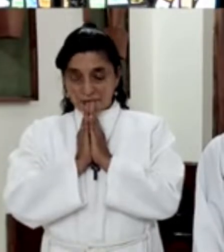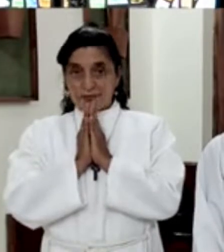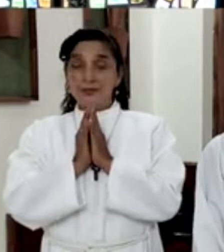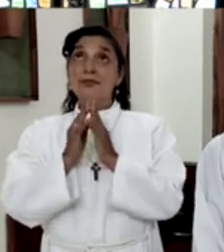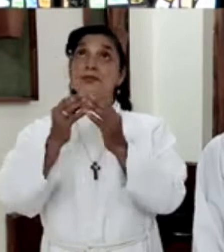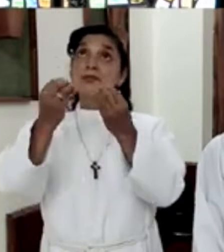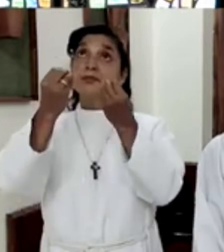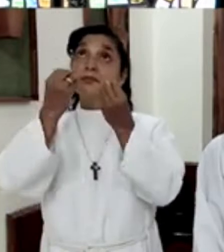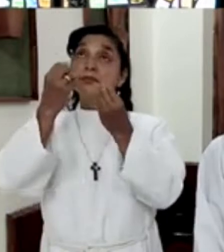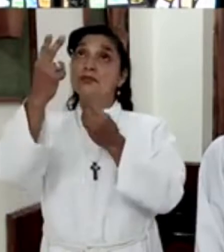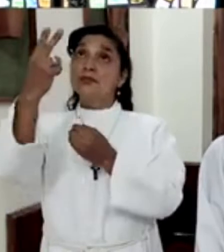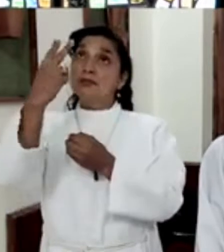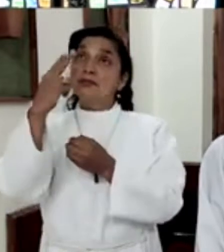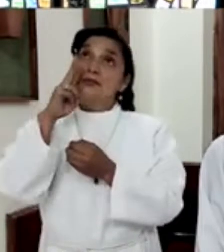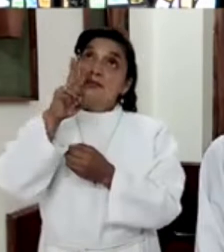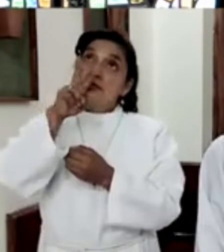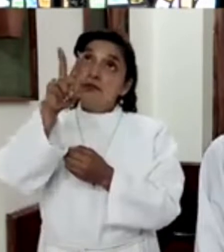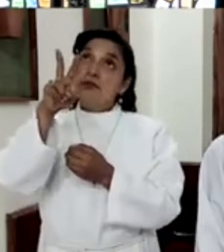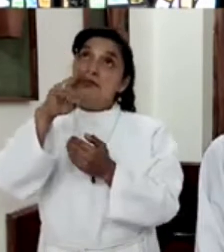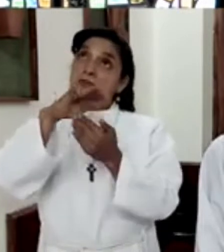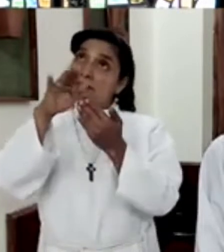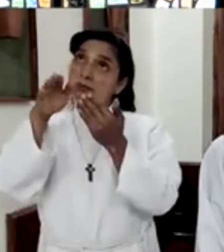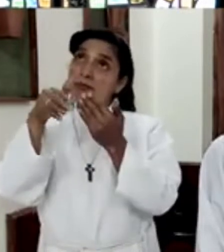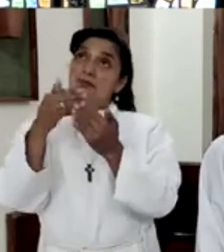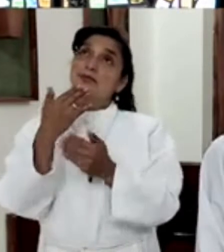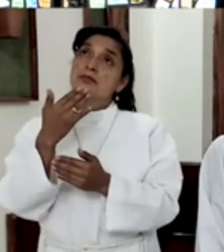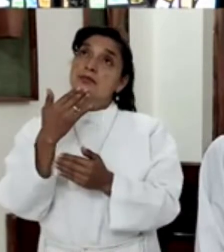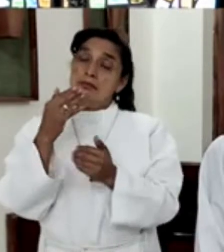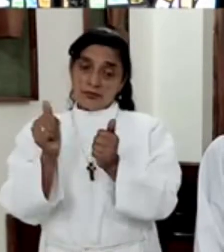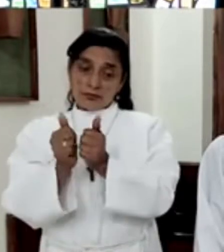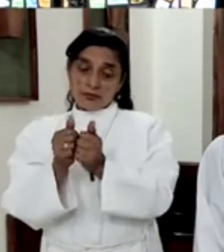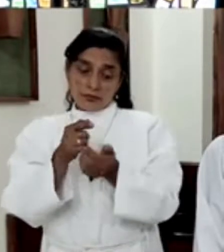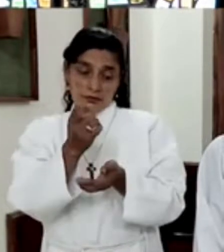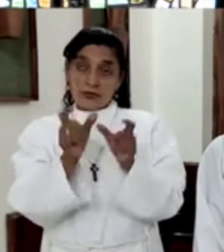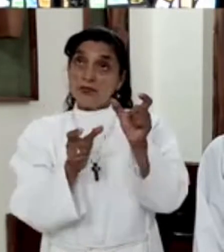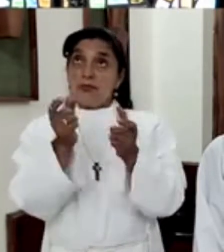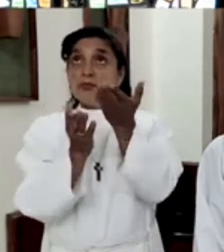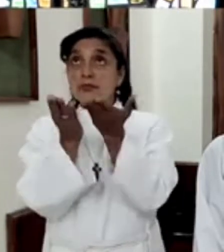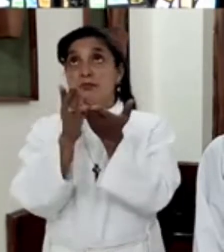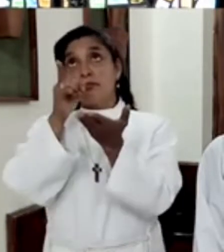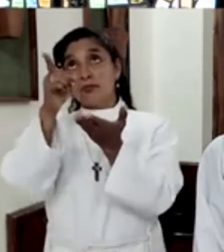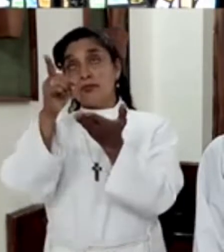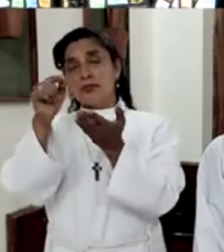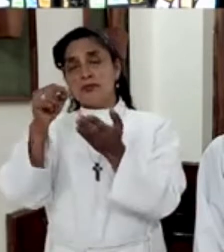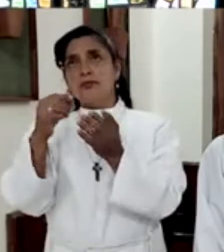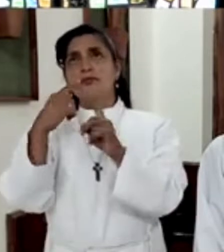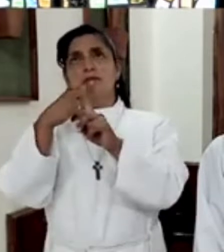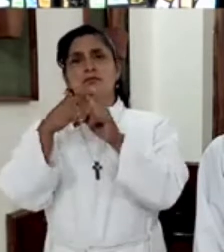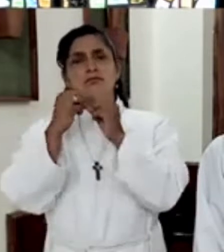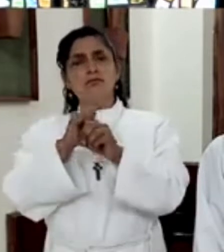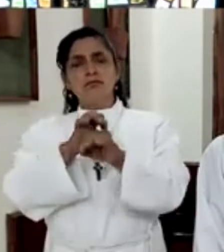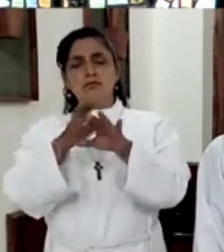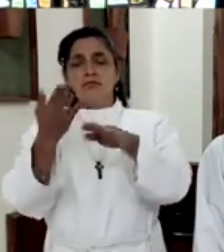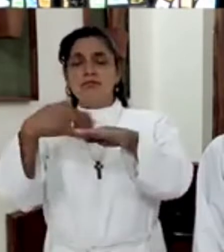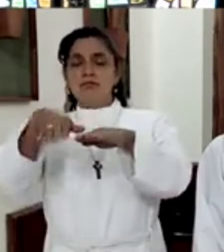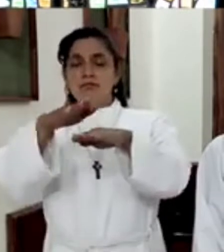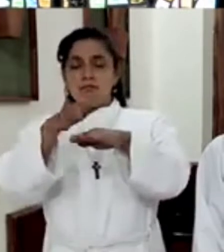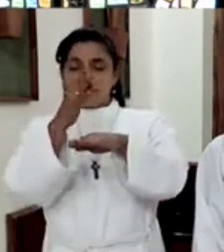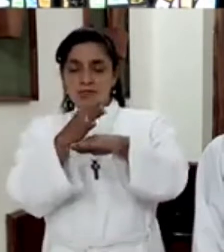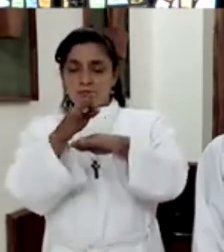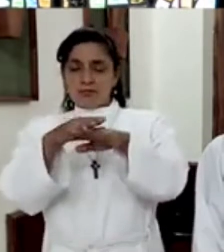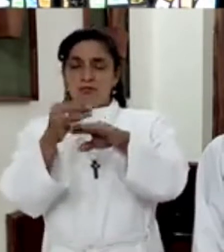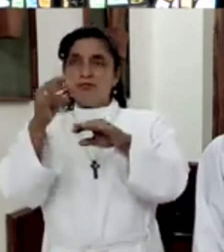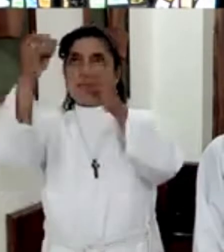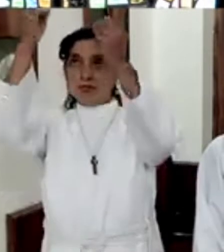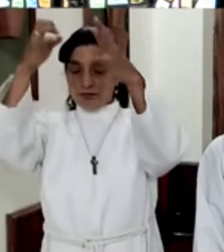Muéstrate propicio, Señor, con tus siervos, y multiplica bondadoso sobre ellos los dones de